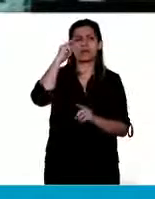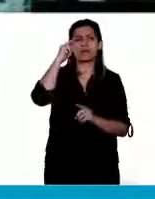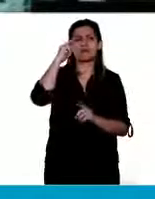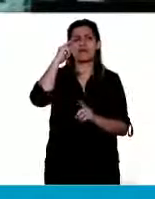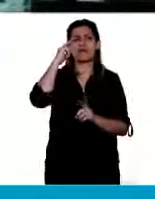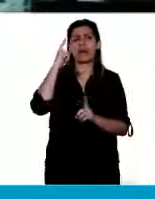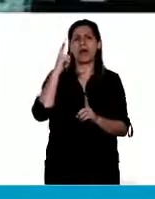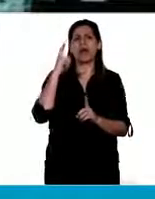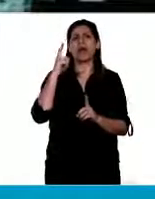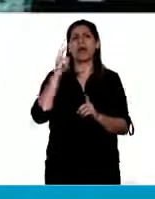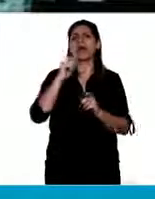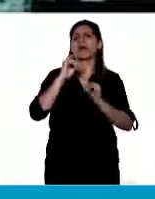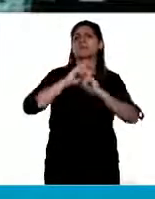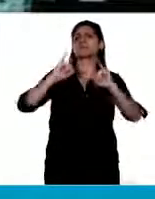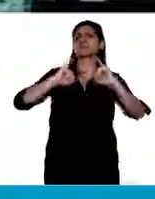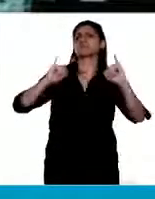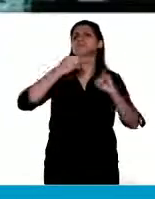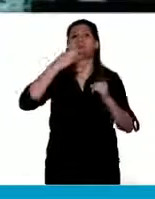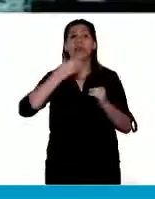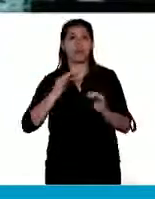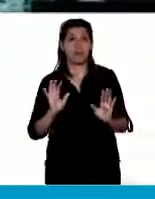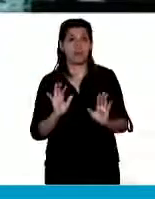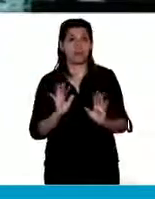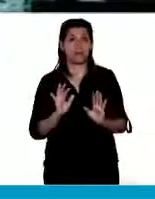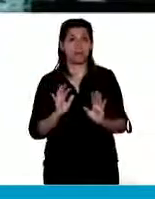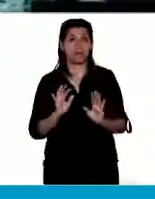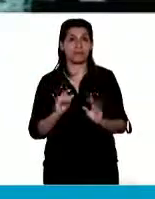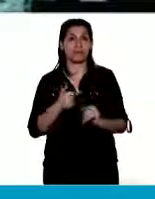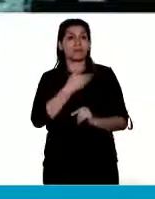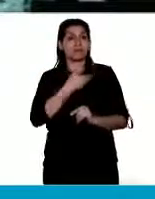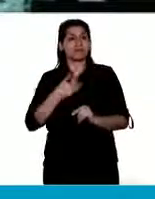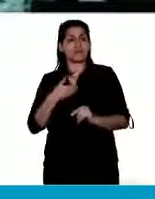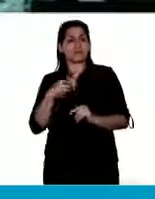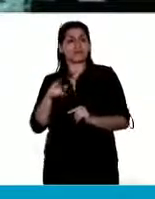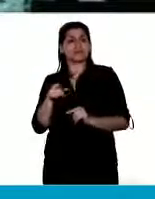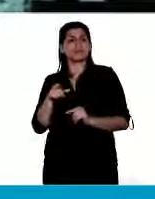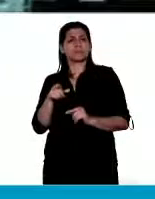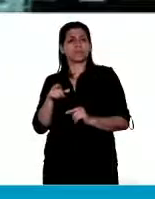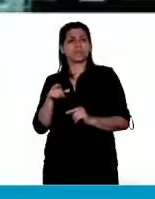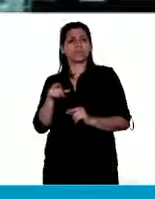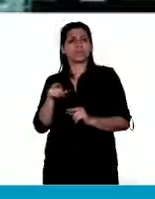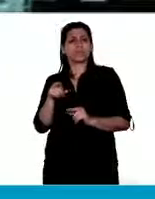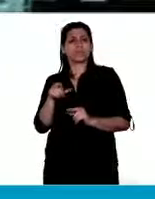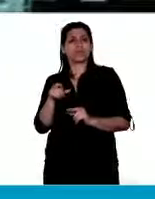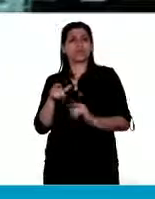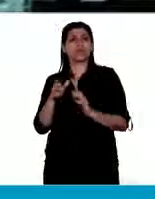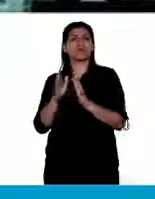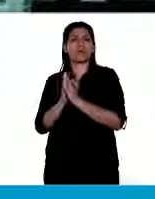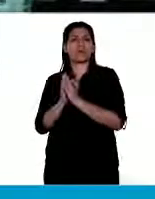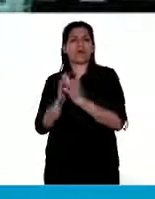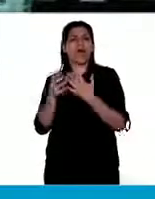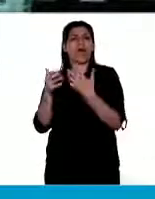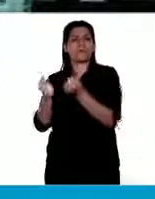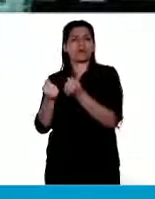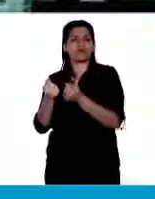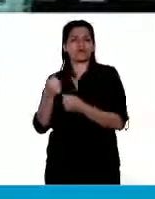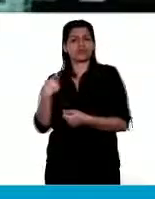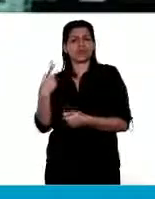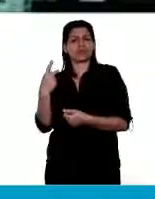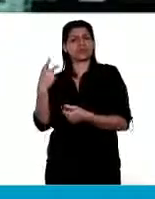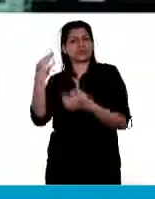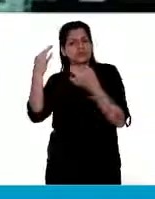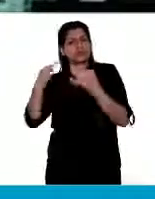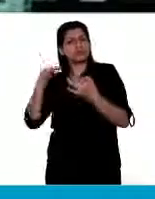realidad. Por eso, señor presidente, cuente con nosotros para aportar la respuesta que la sociedad reclama, pero